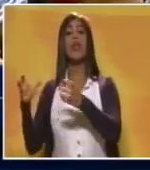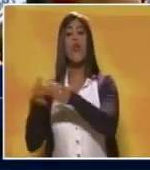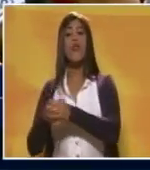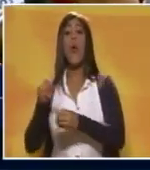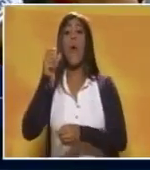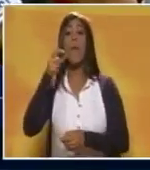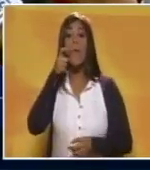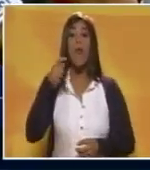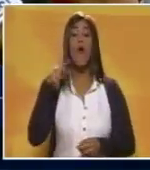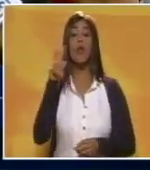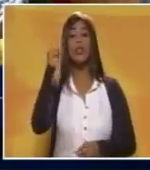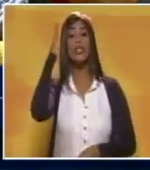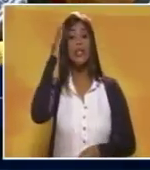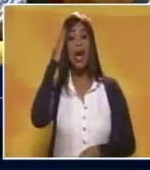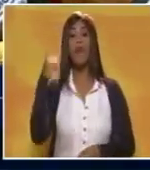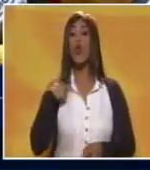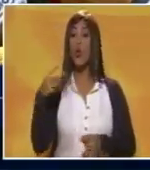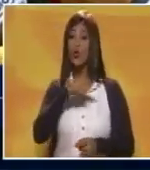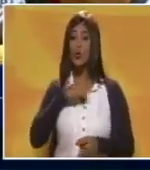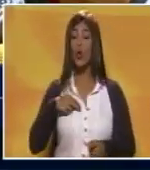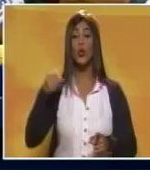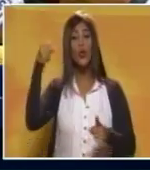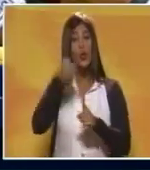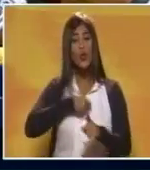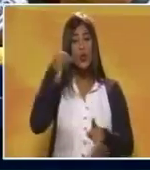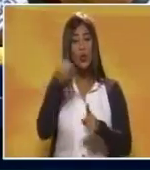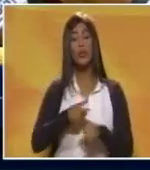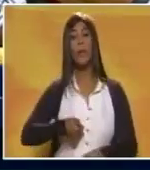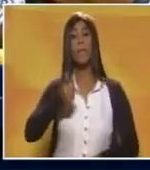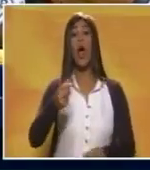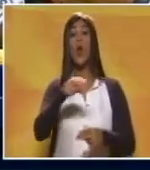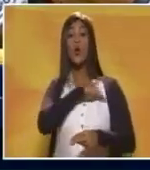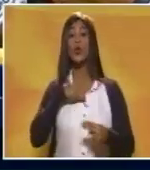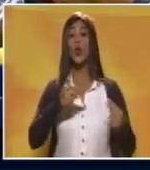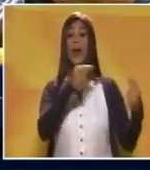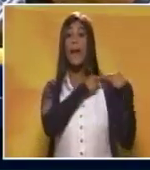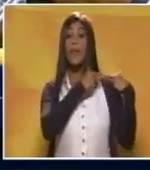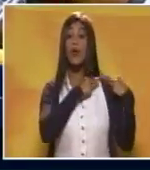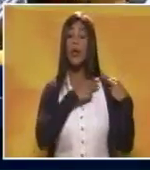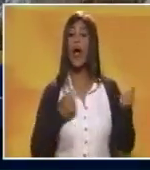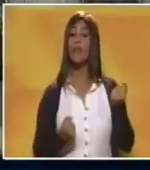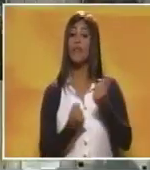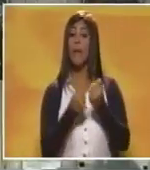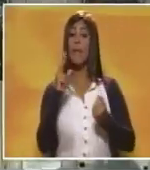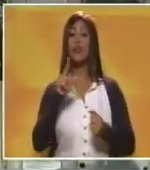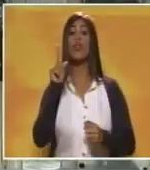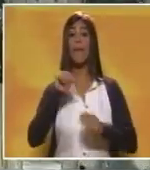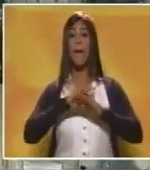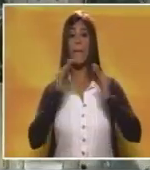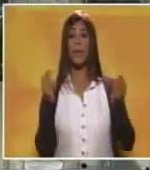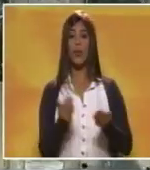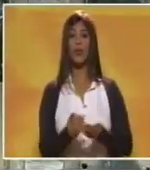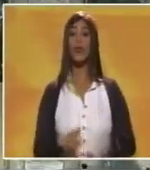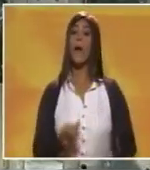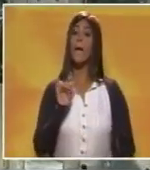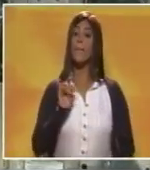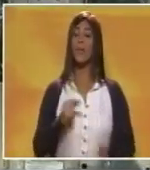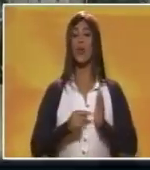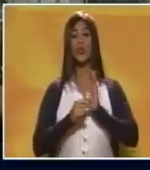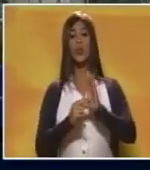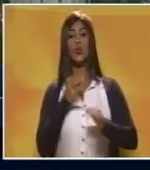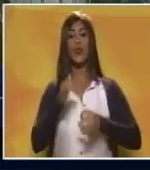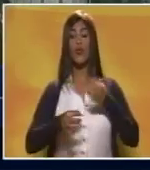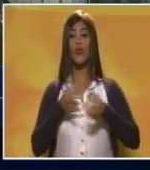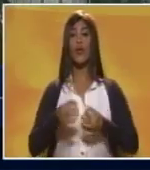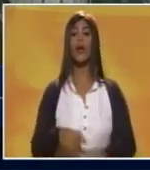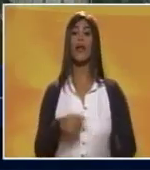sepa que seguimos luchando, pero nosotros tenemos una responsabilidad con Venezuela y con el mundo. Bien, fueron entonces parte de las declaraciones